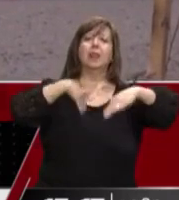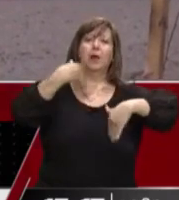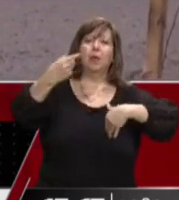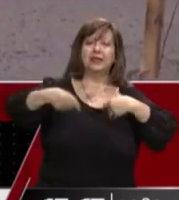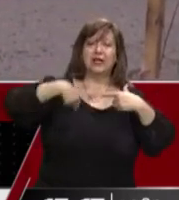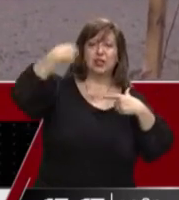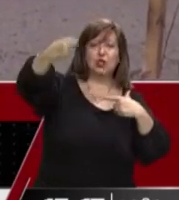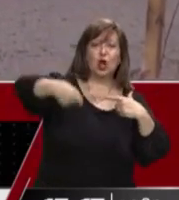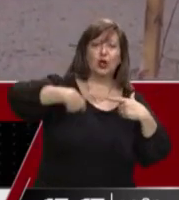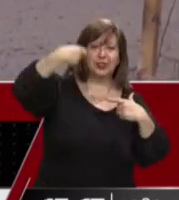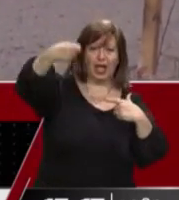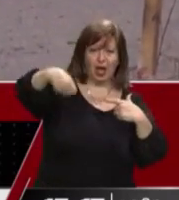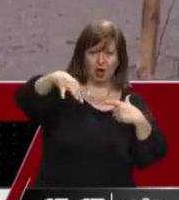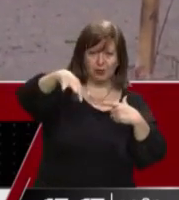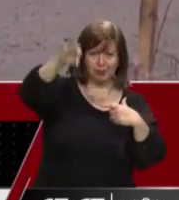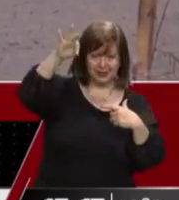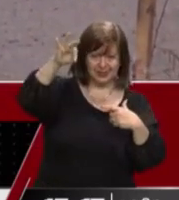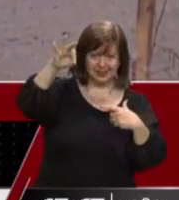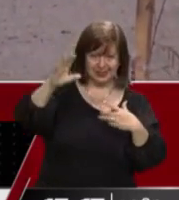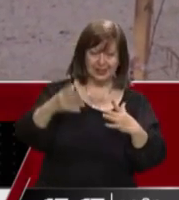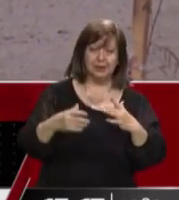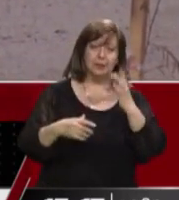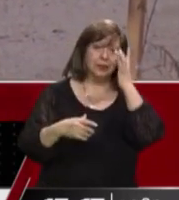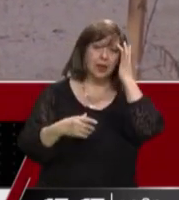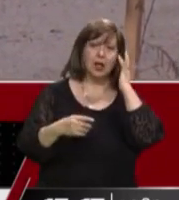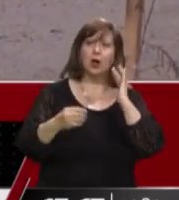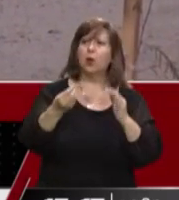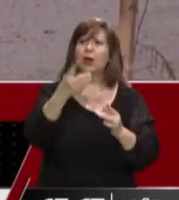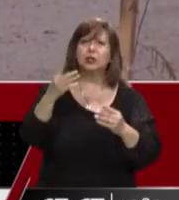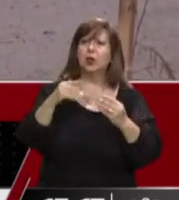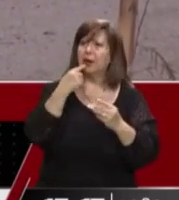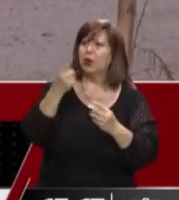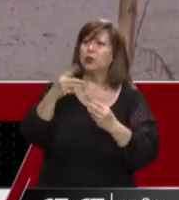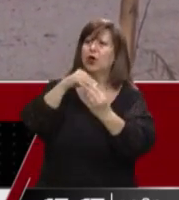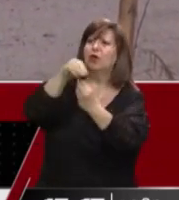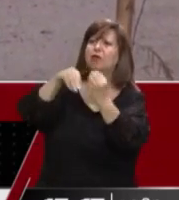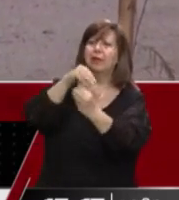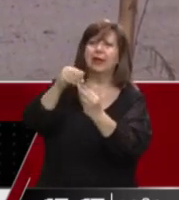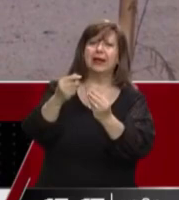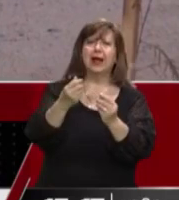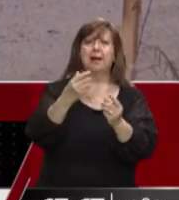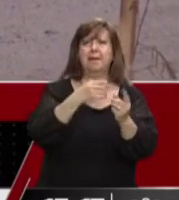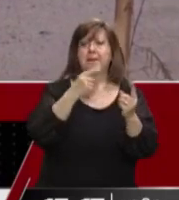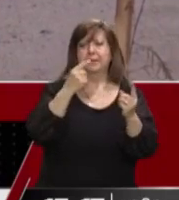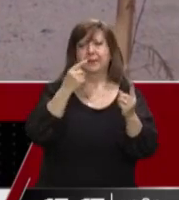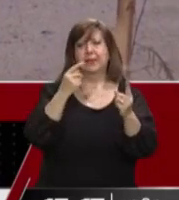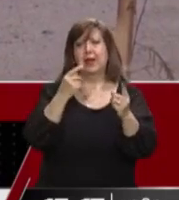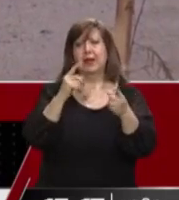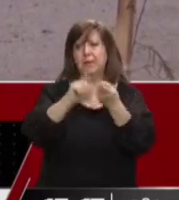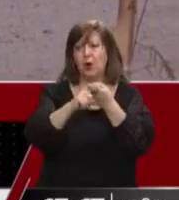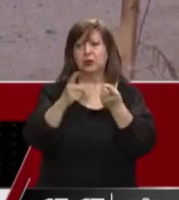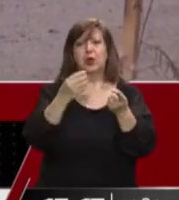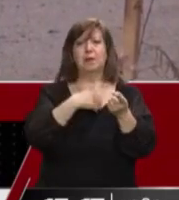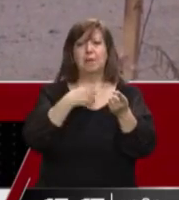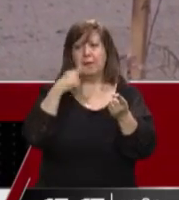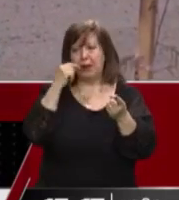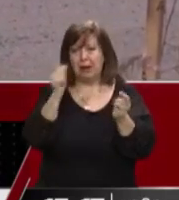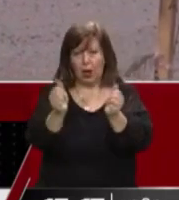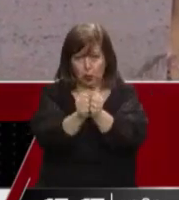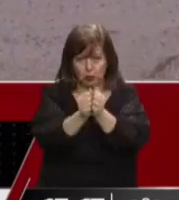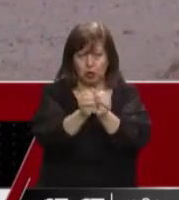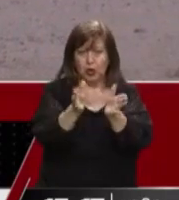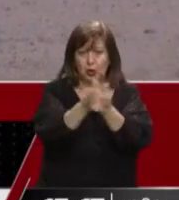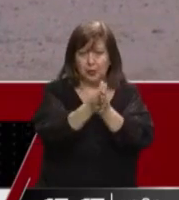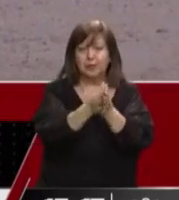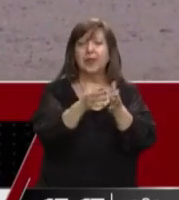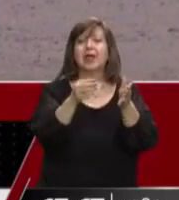se han sacado la cuenta, cuánto debería ganar una familia? Si se suman los dos ingresos, por ejemplo, si hay dos... Suman los ingresos, pero